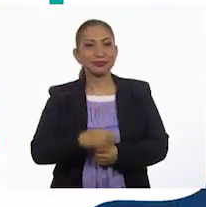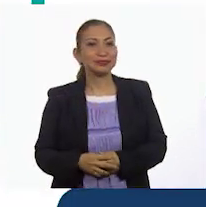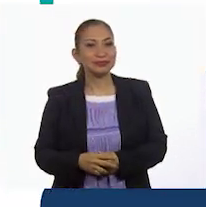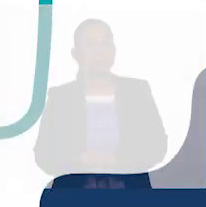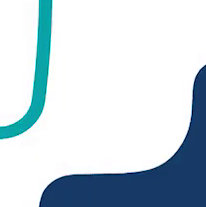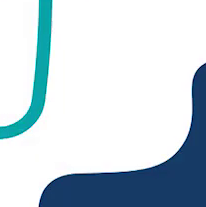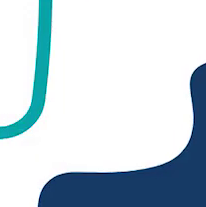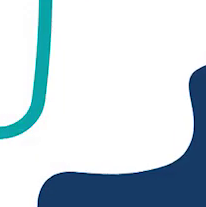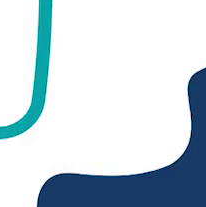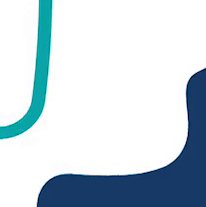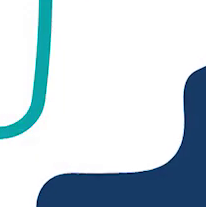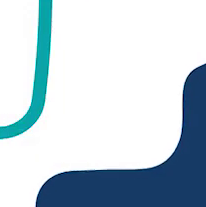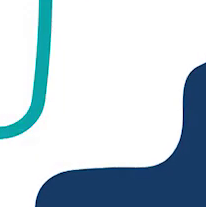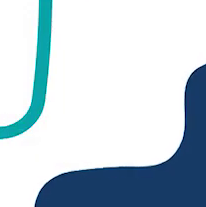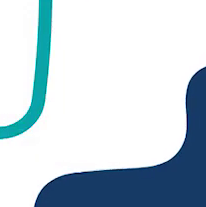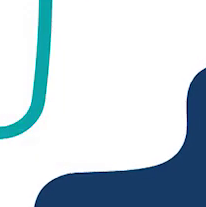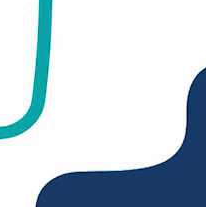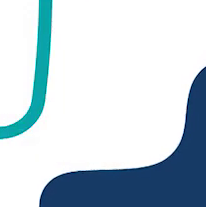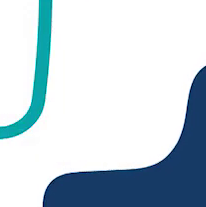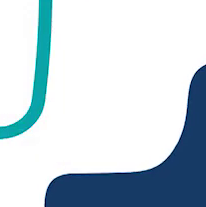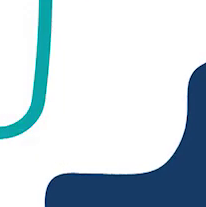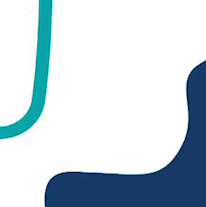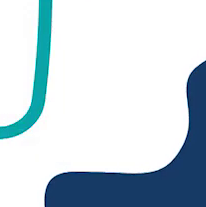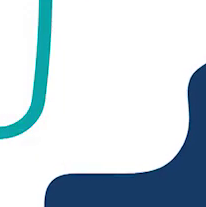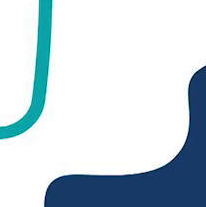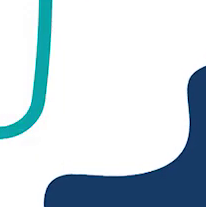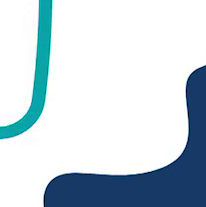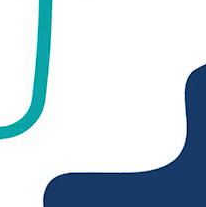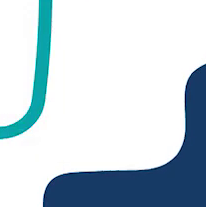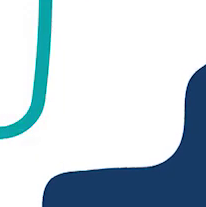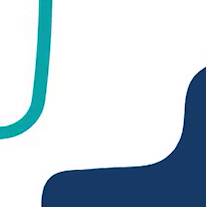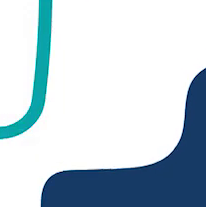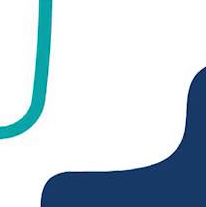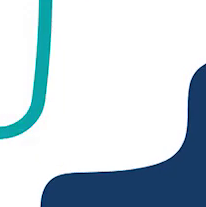nosotras. Vamos a la siguiente materia.